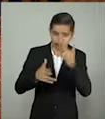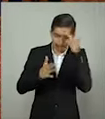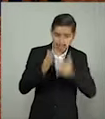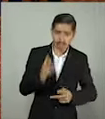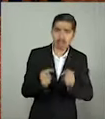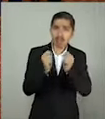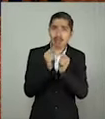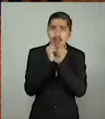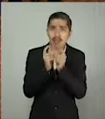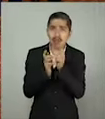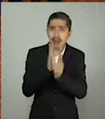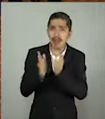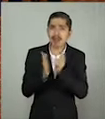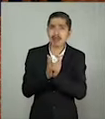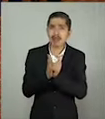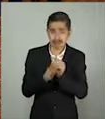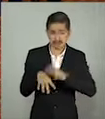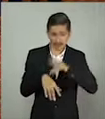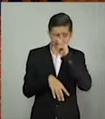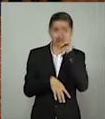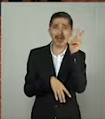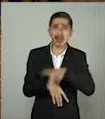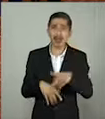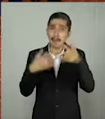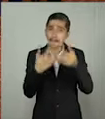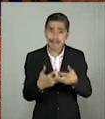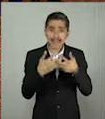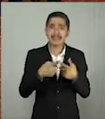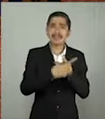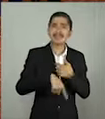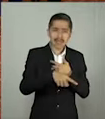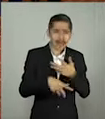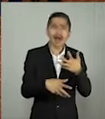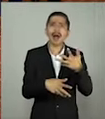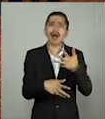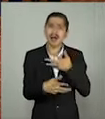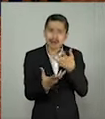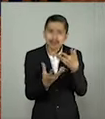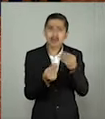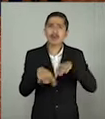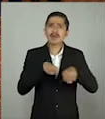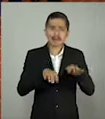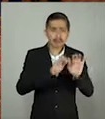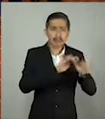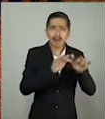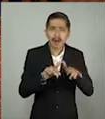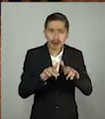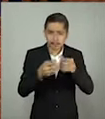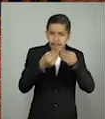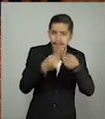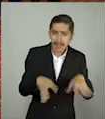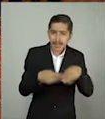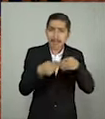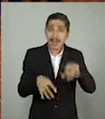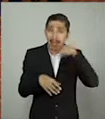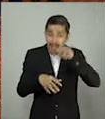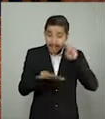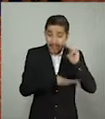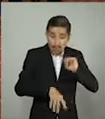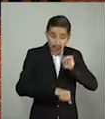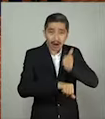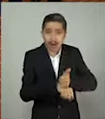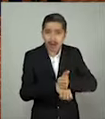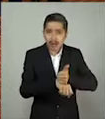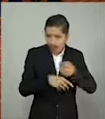ley están afectando terriblemente a empresas que generan muchos empleos, miles de empleos